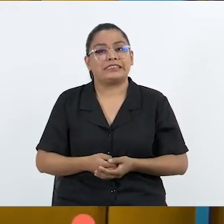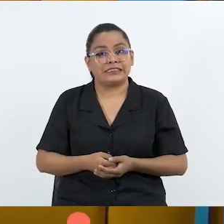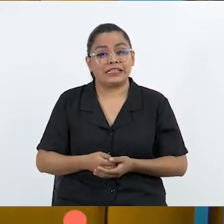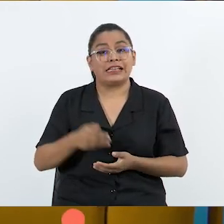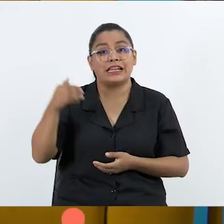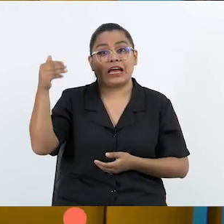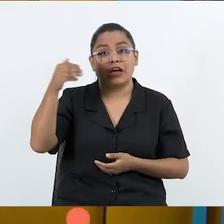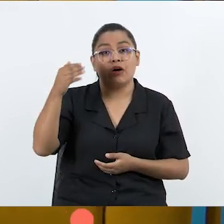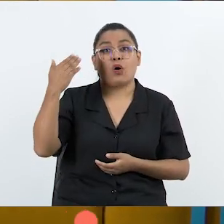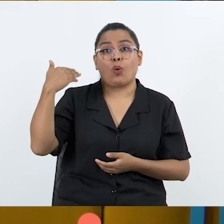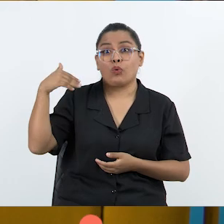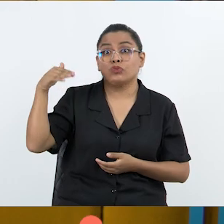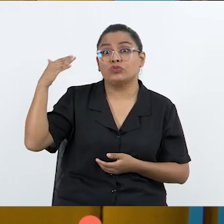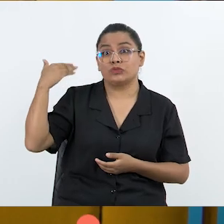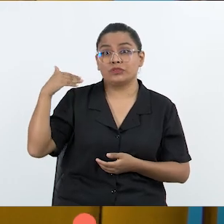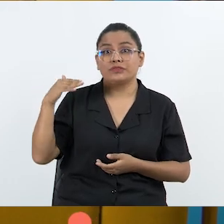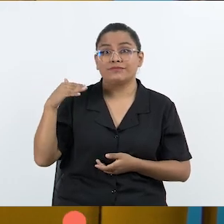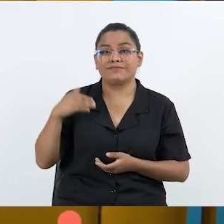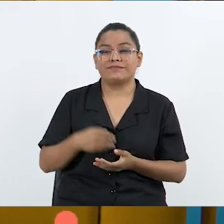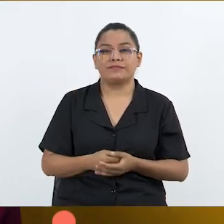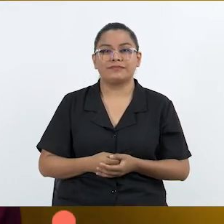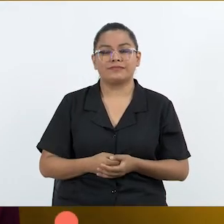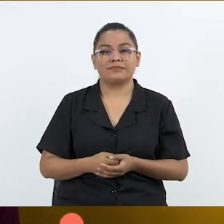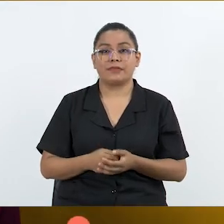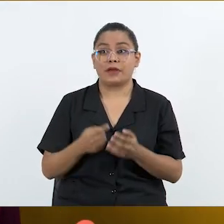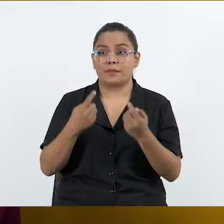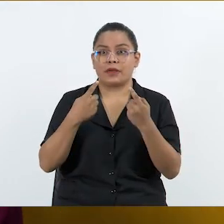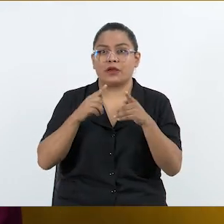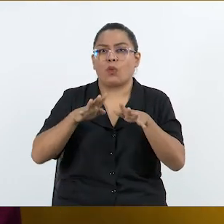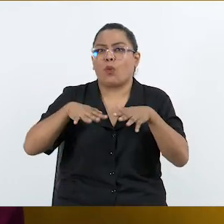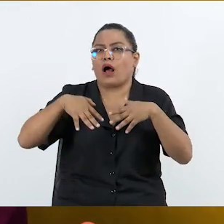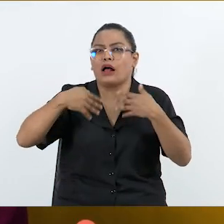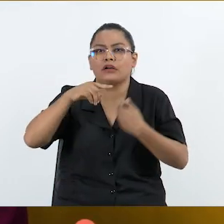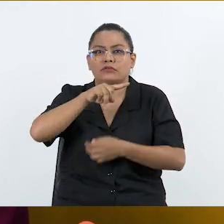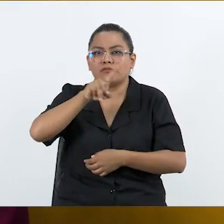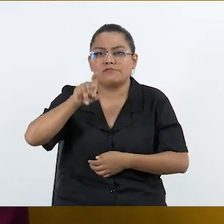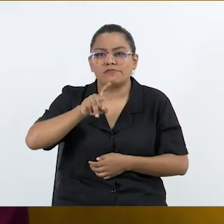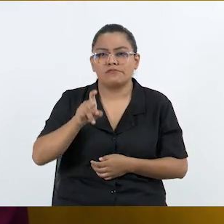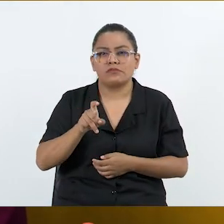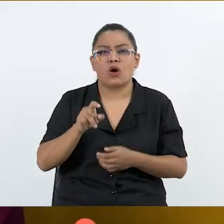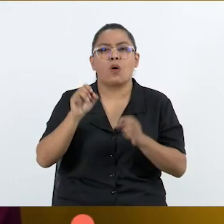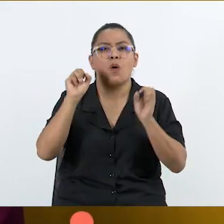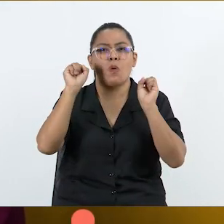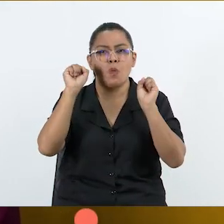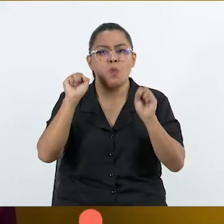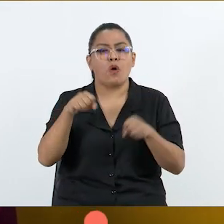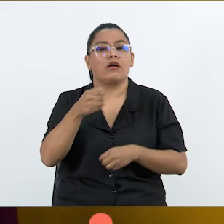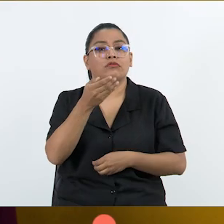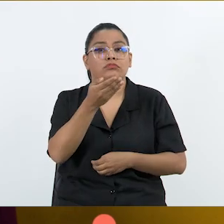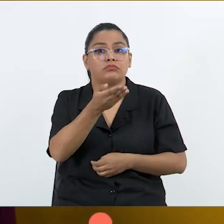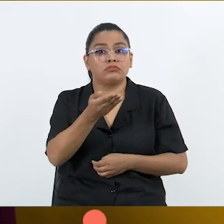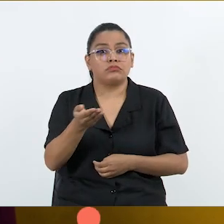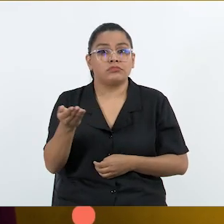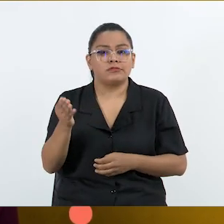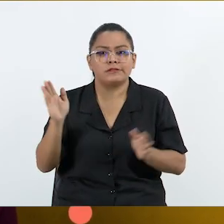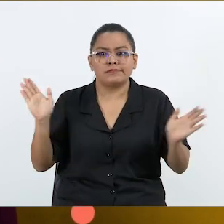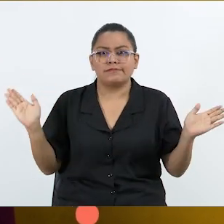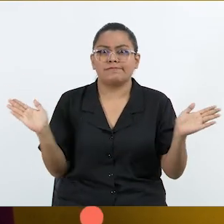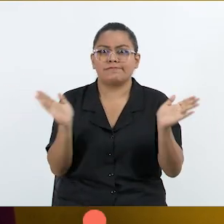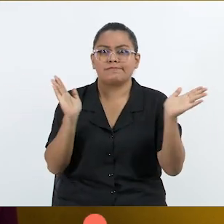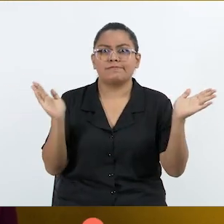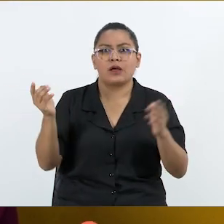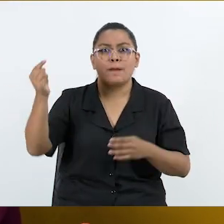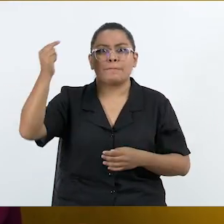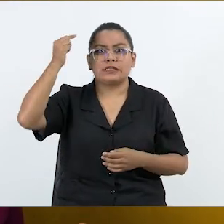pan de cada día de la educación tradicional. En general, cualquier tipo de pregunta puede ser una herramienta